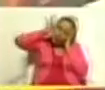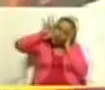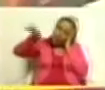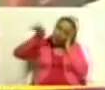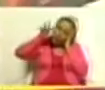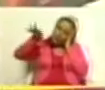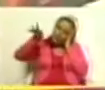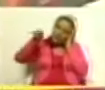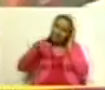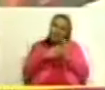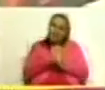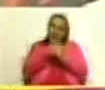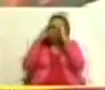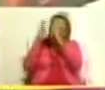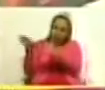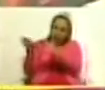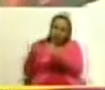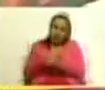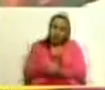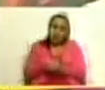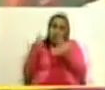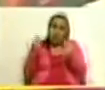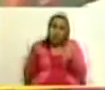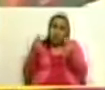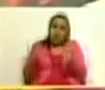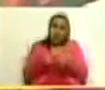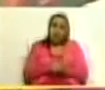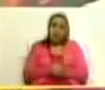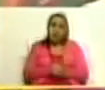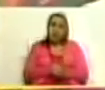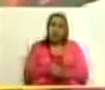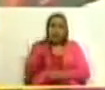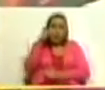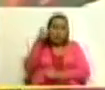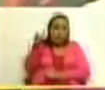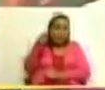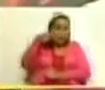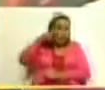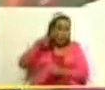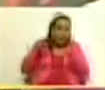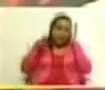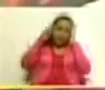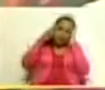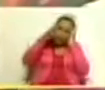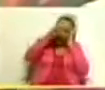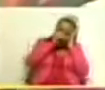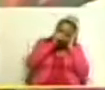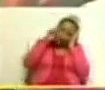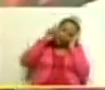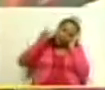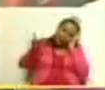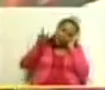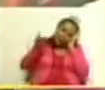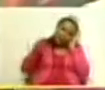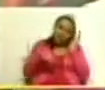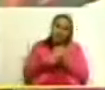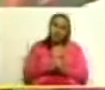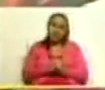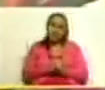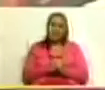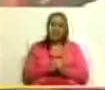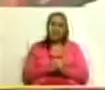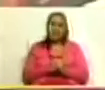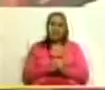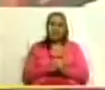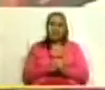mosca. Mosca de los bandidos, los conspiradores, los criminales, los asesinos,